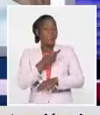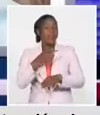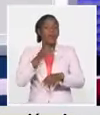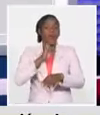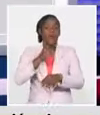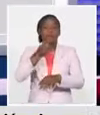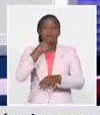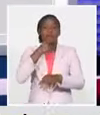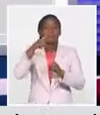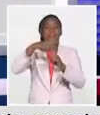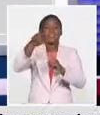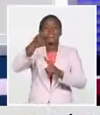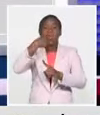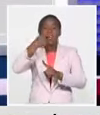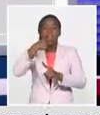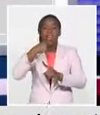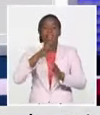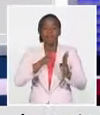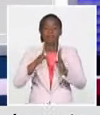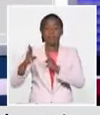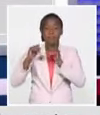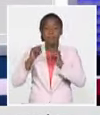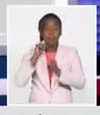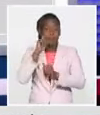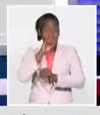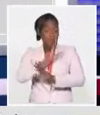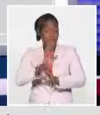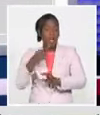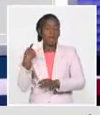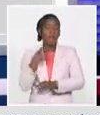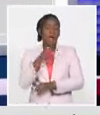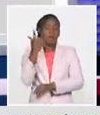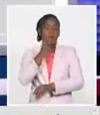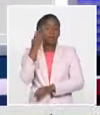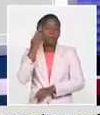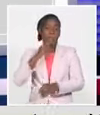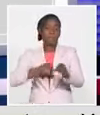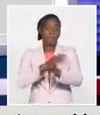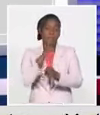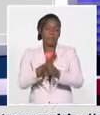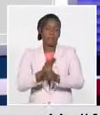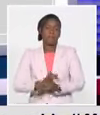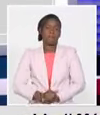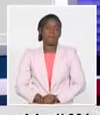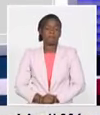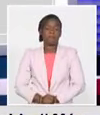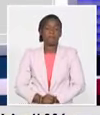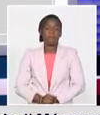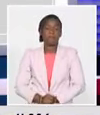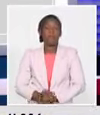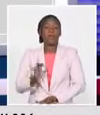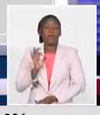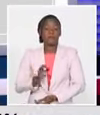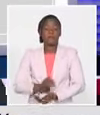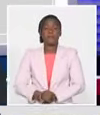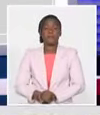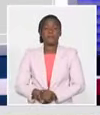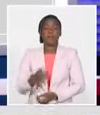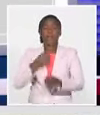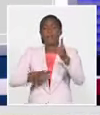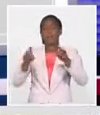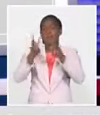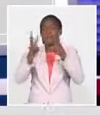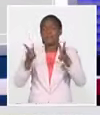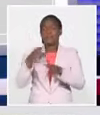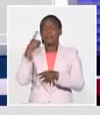diferentes. Ahora, nuestra Abdala oriental, como están diciendo ya en algunas redes sociales, muchos amigos que ya se